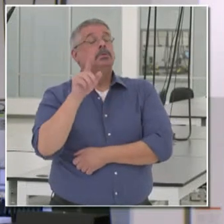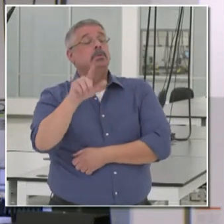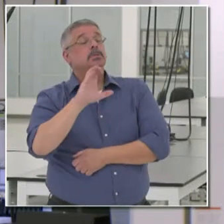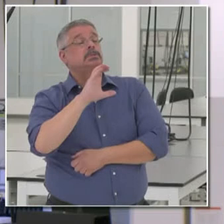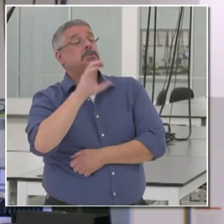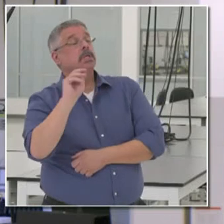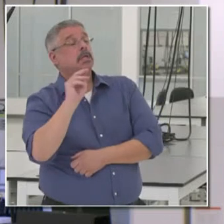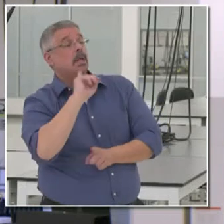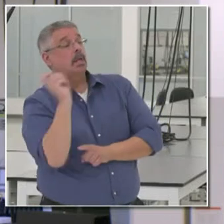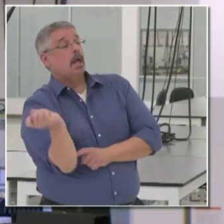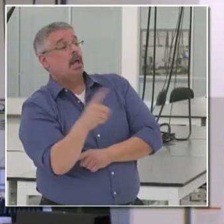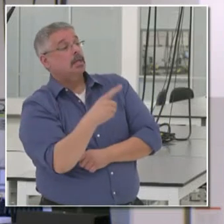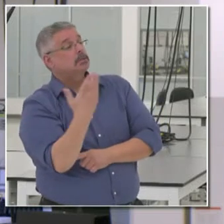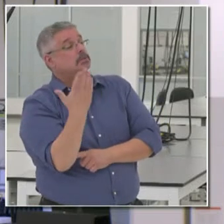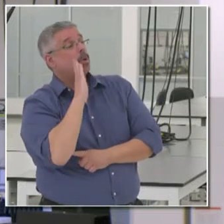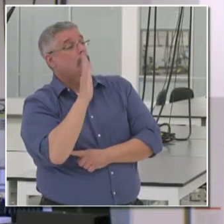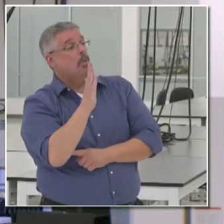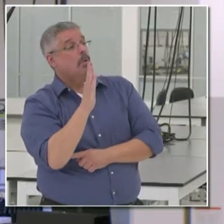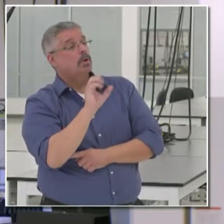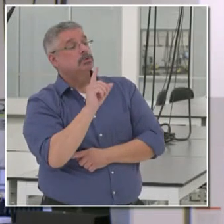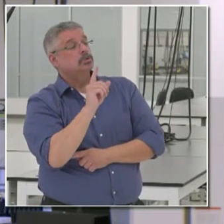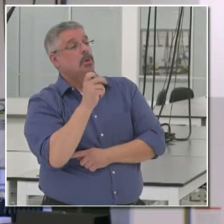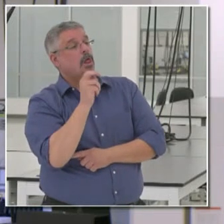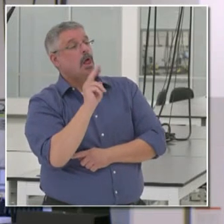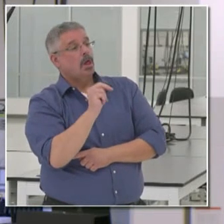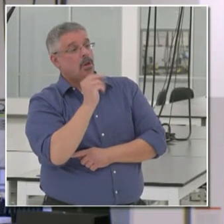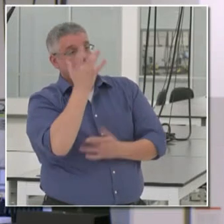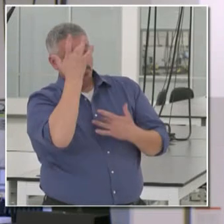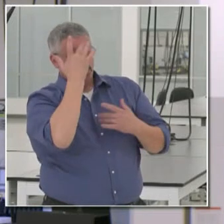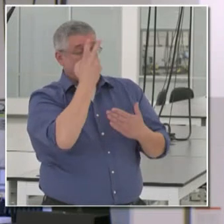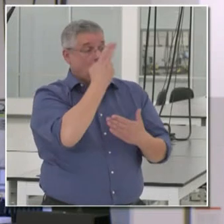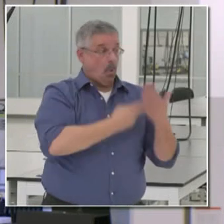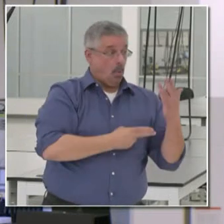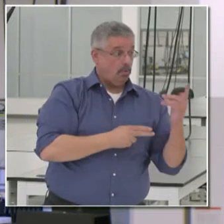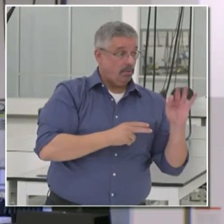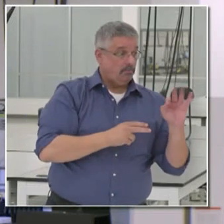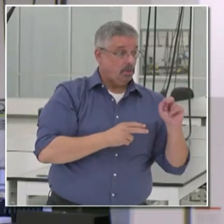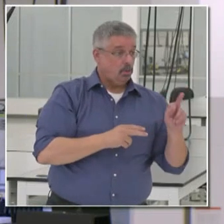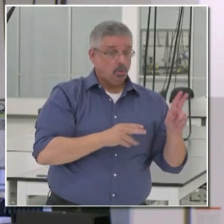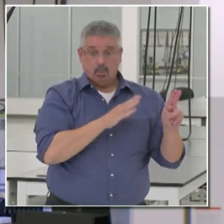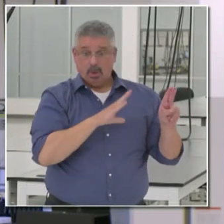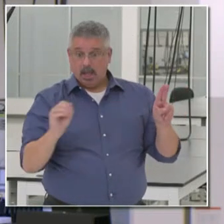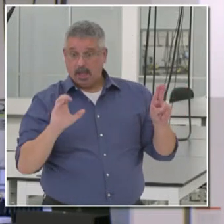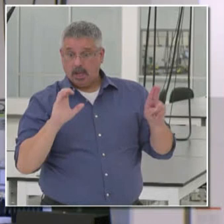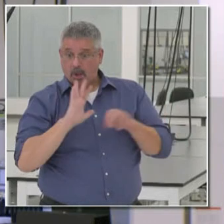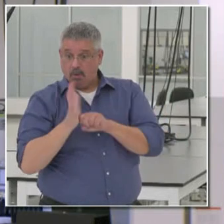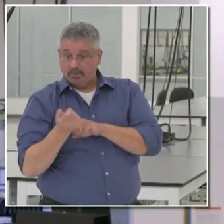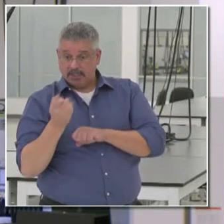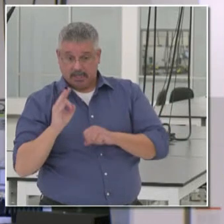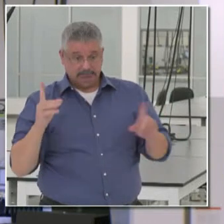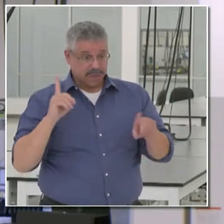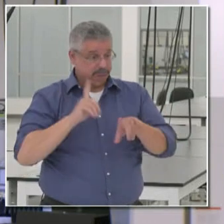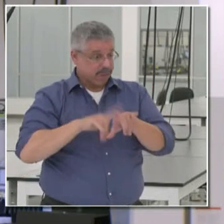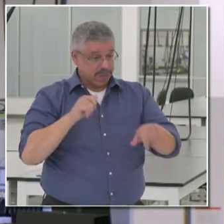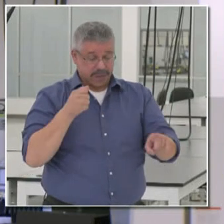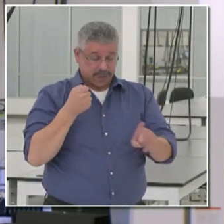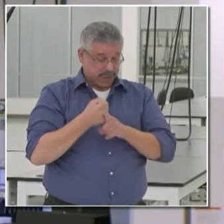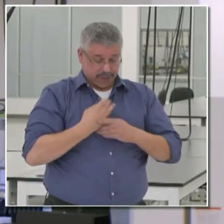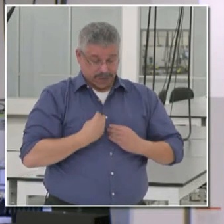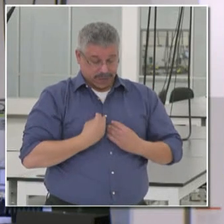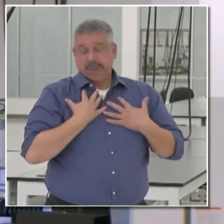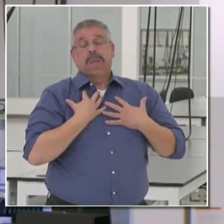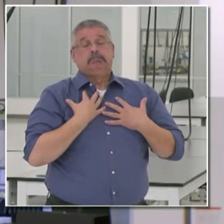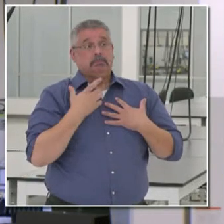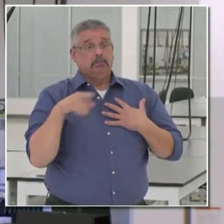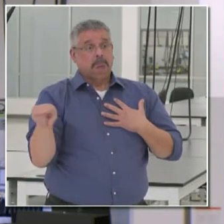se preguntarán si ganar tiene comentarios sobre el primer caso en el condado de solano afectado con la influenza y cómo ver es fácil